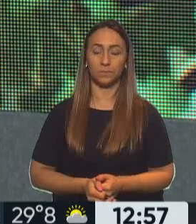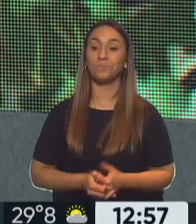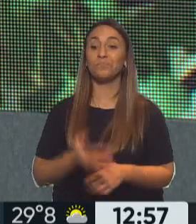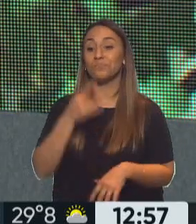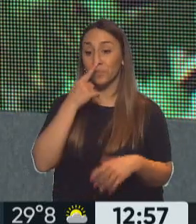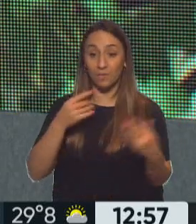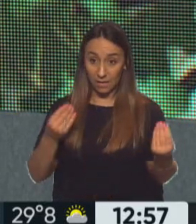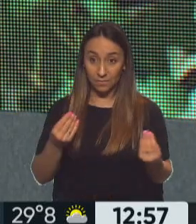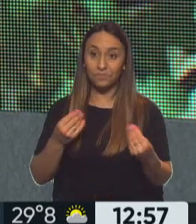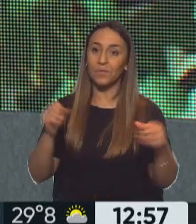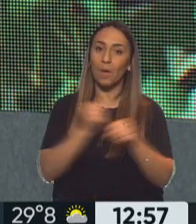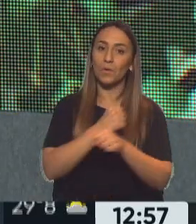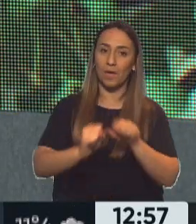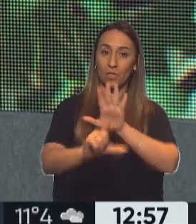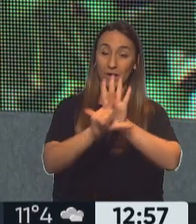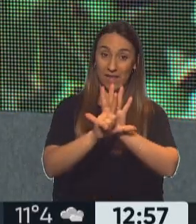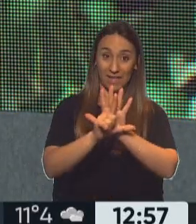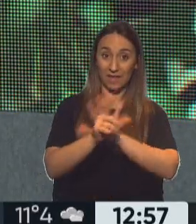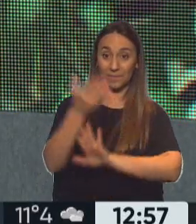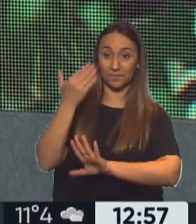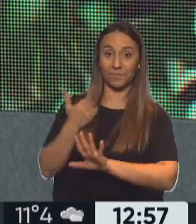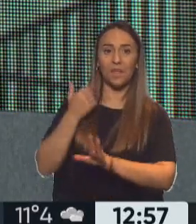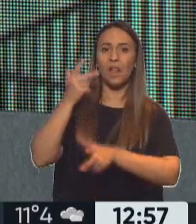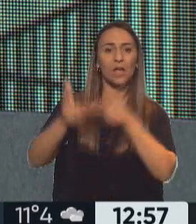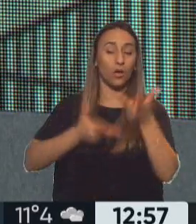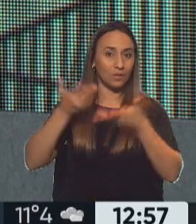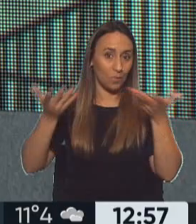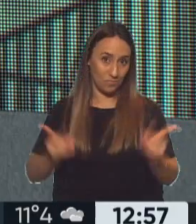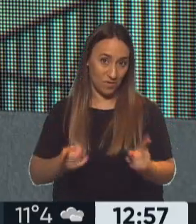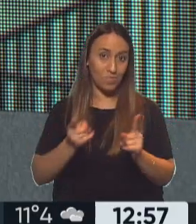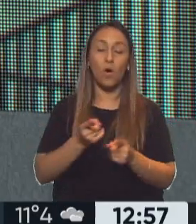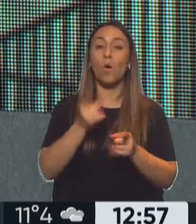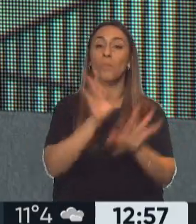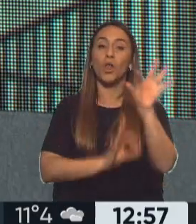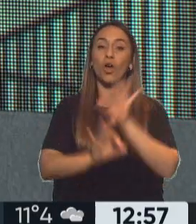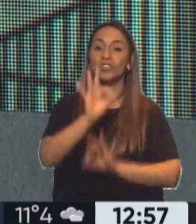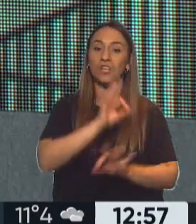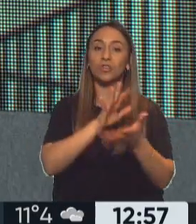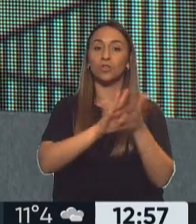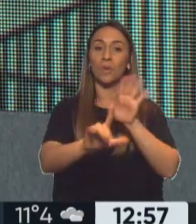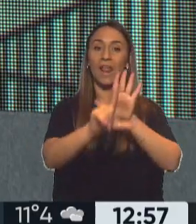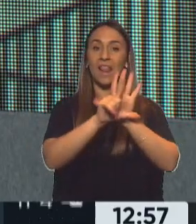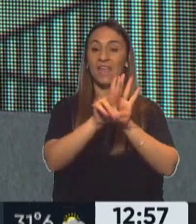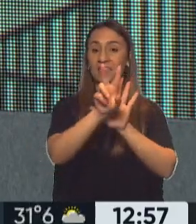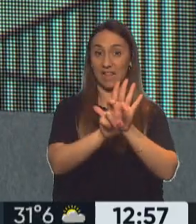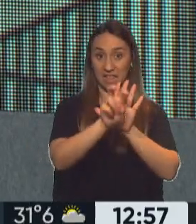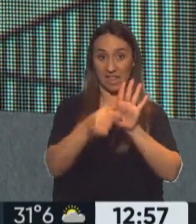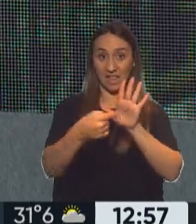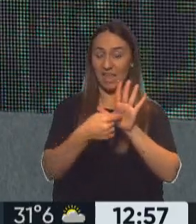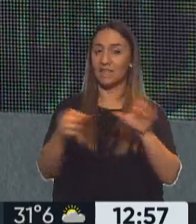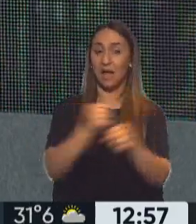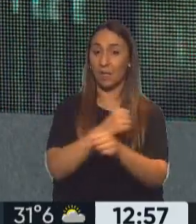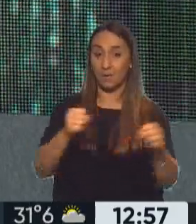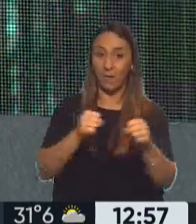Finalmente se convirtió en ley, lo habíamos contado, el proyecto de reforma en la ley de alquileres que establece que los contratos serán ahora de